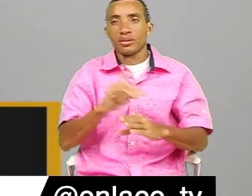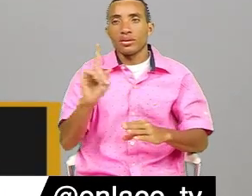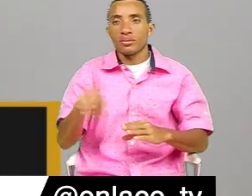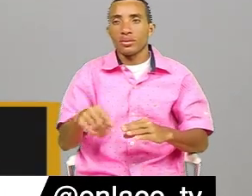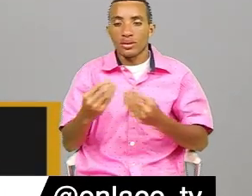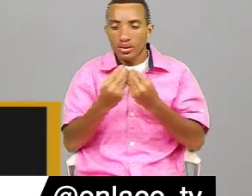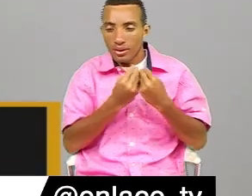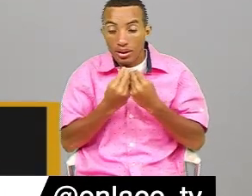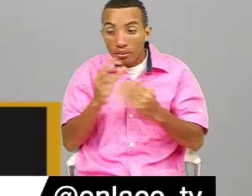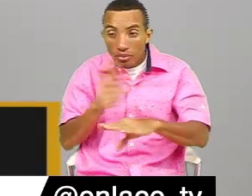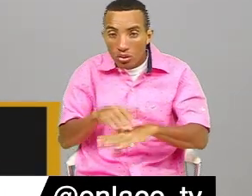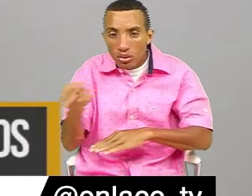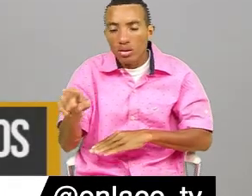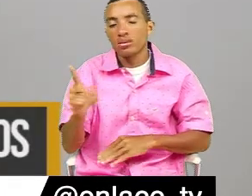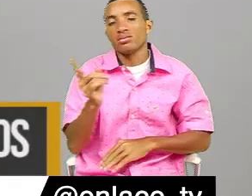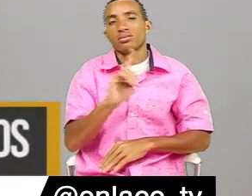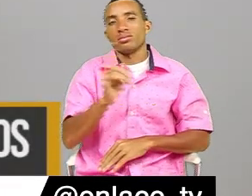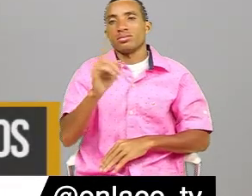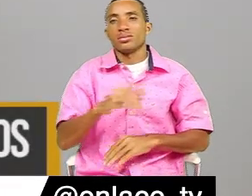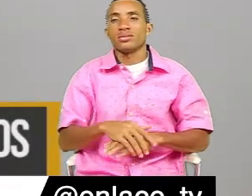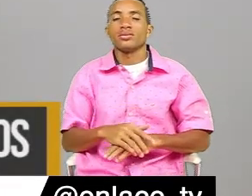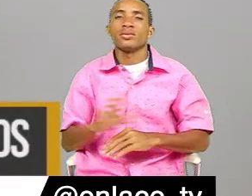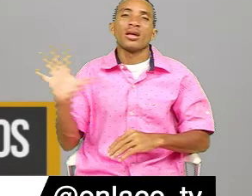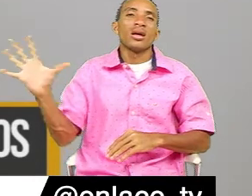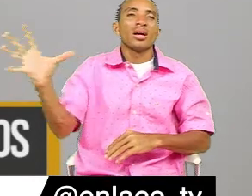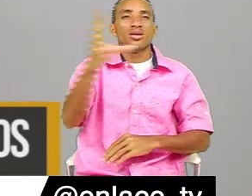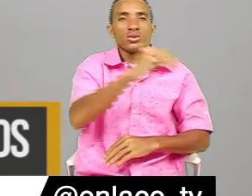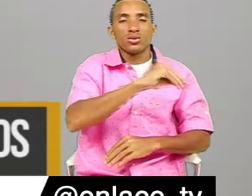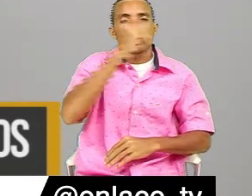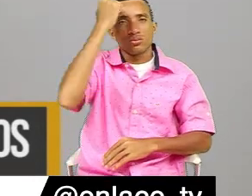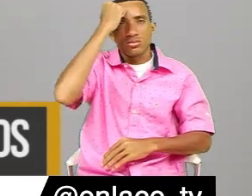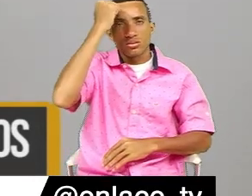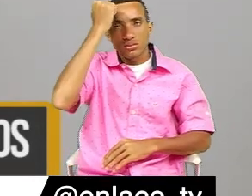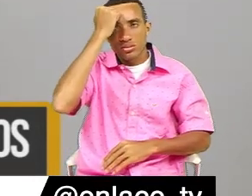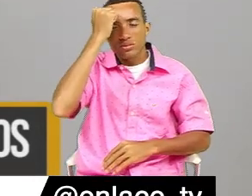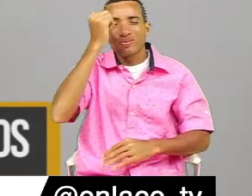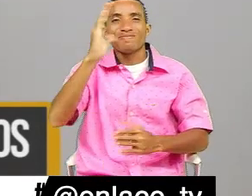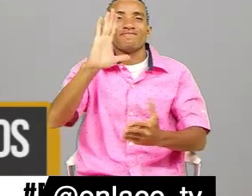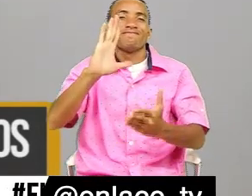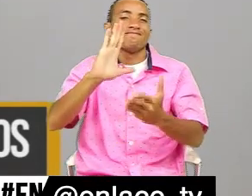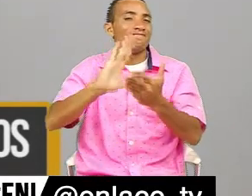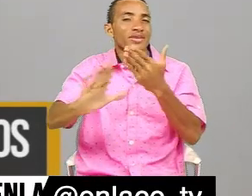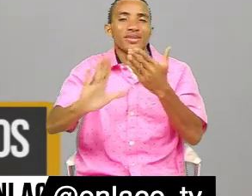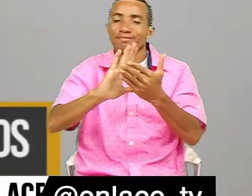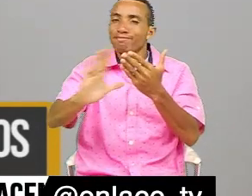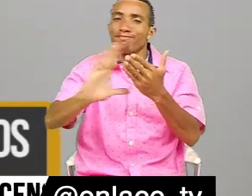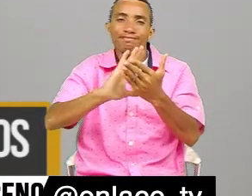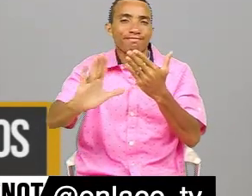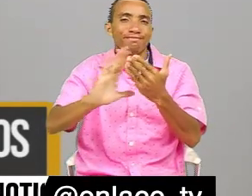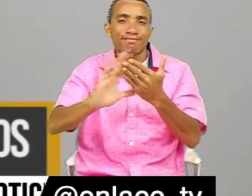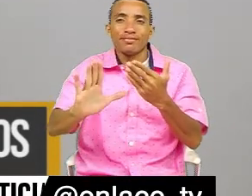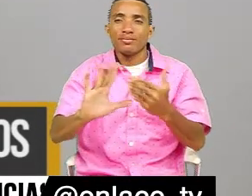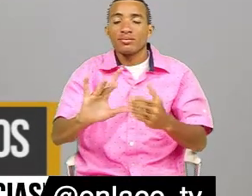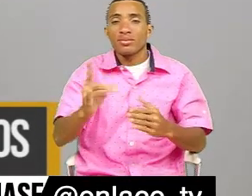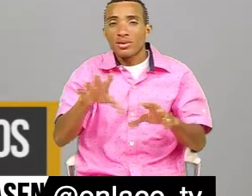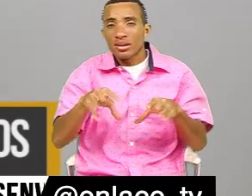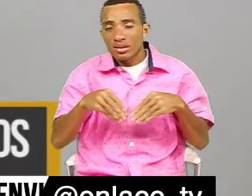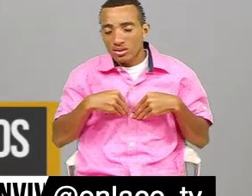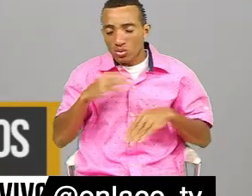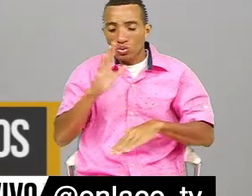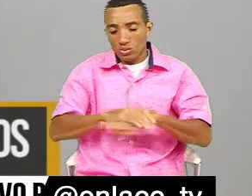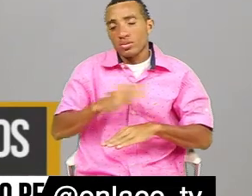Honorable Consejo. Entonces por eso quiero ofrecerle a todos los docentes mil y mil disculpas. Acepto la